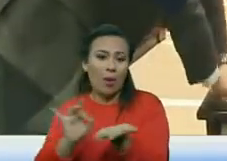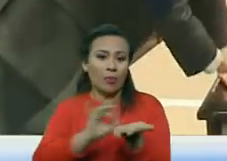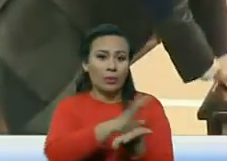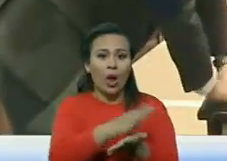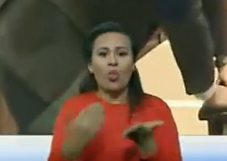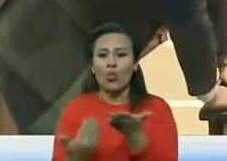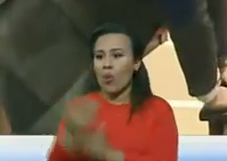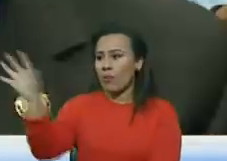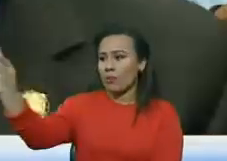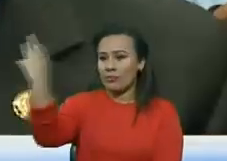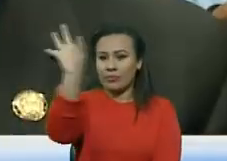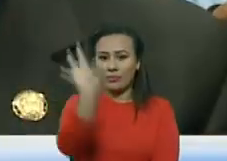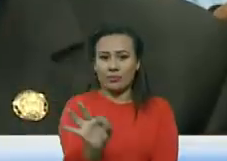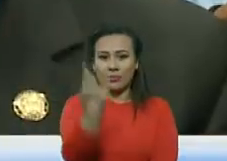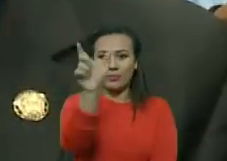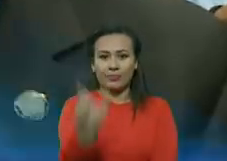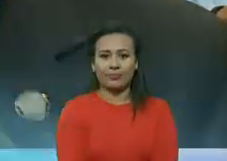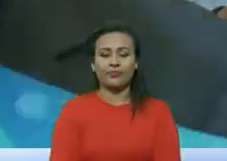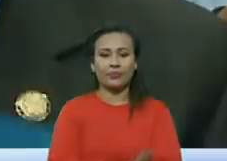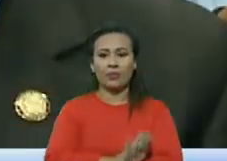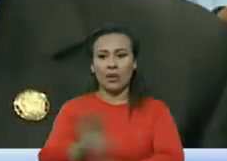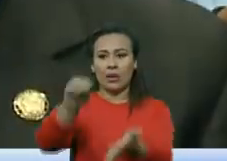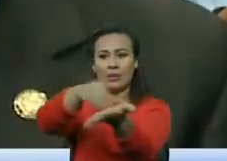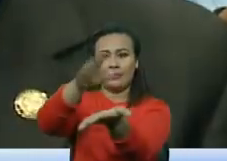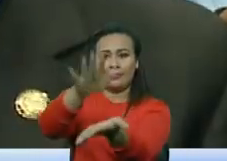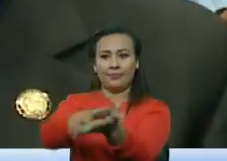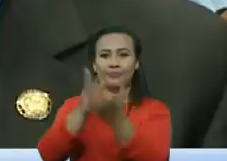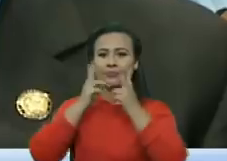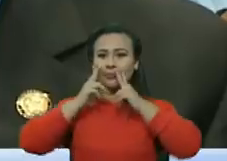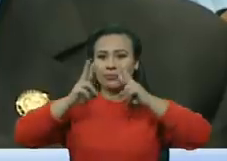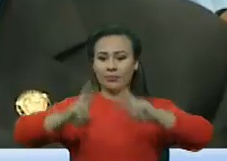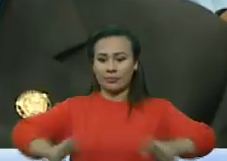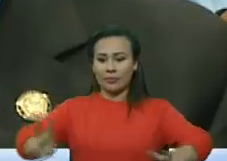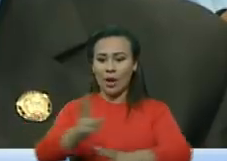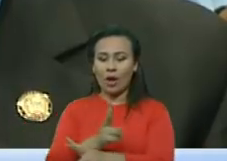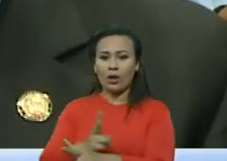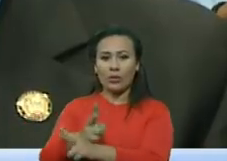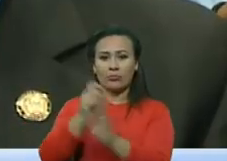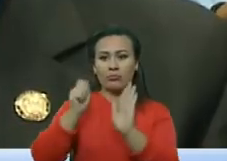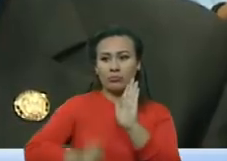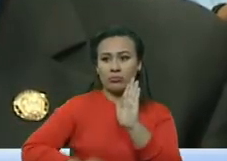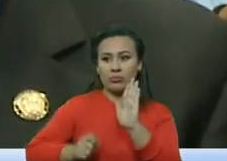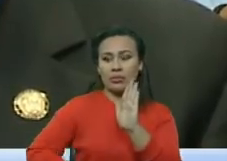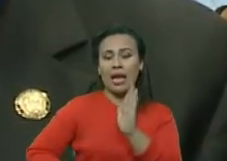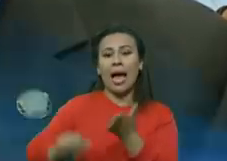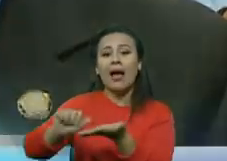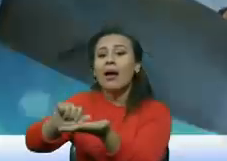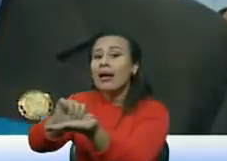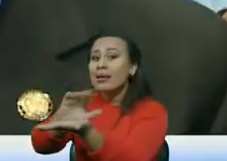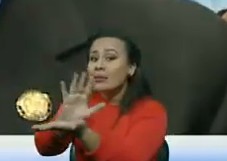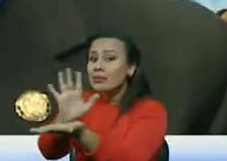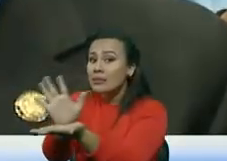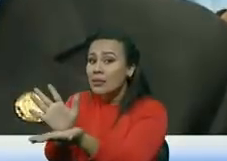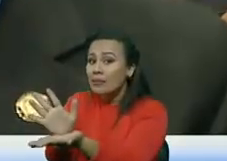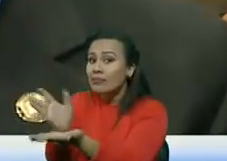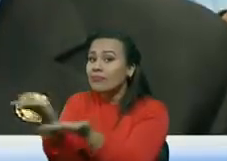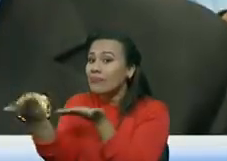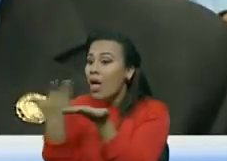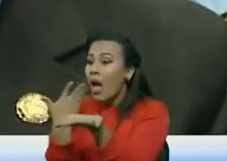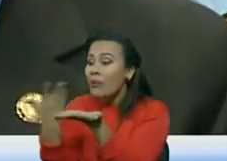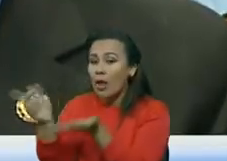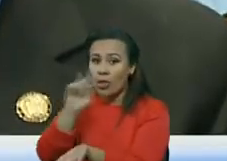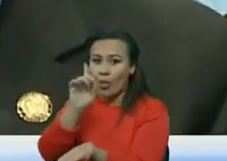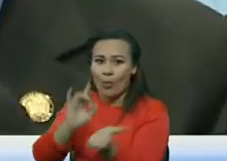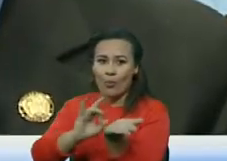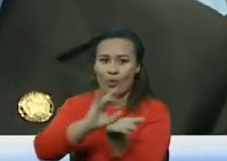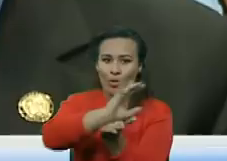nuevo funcionario. Con esa resolución de la Corte Constitucional, la Asamblea tiene que pronunciarse, no